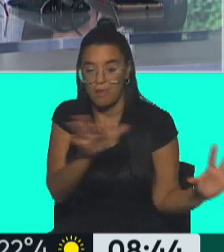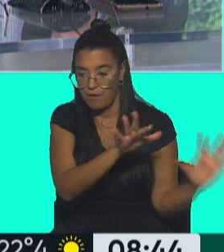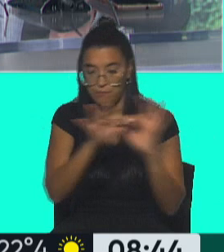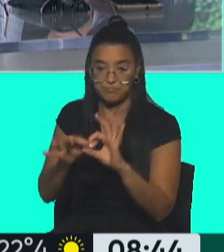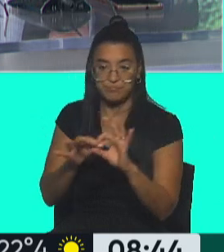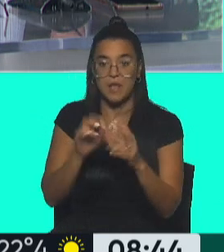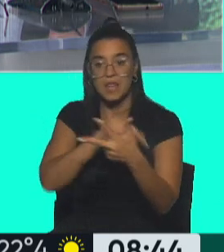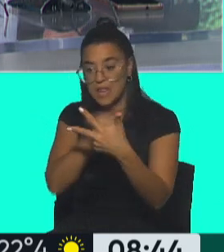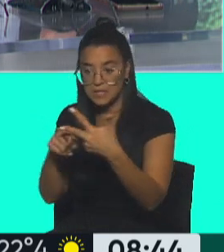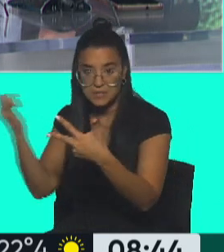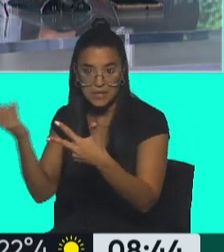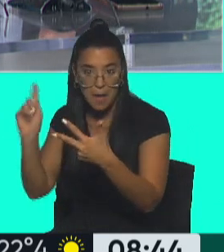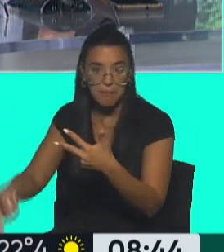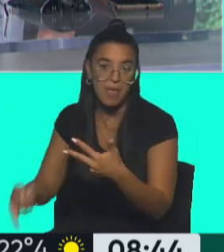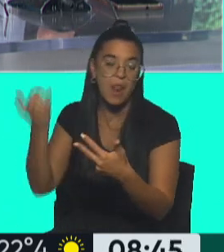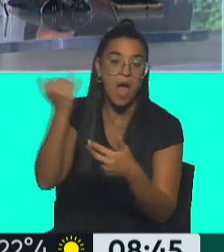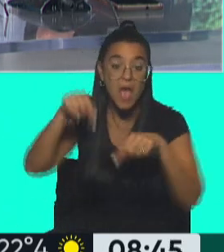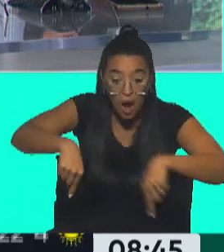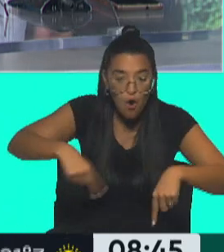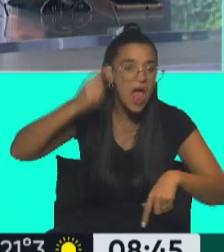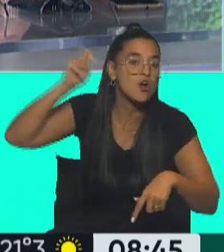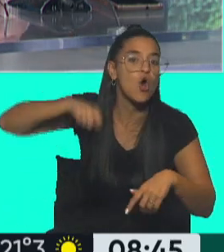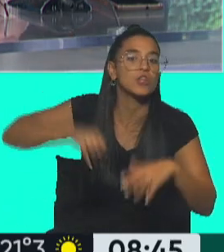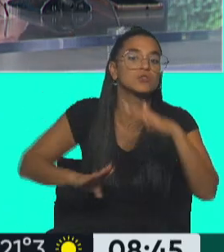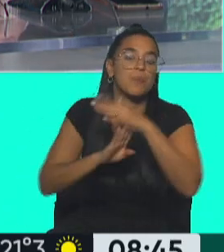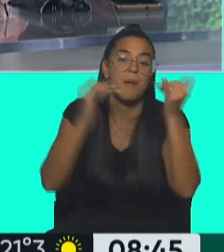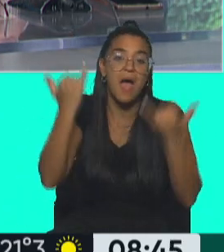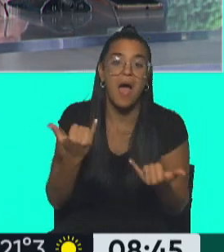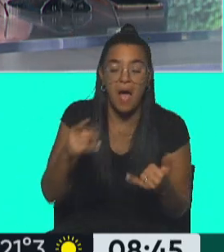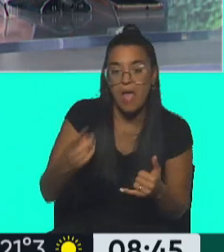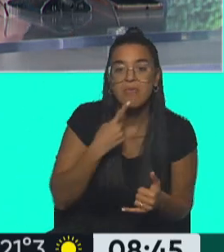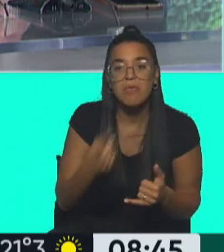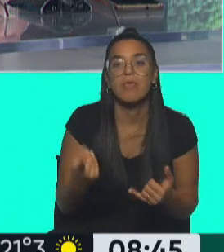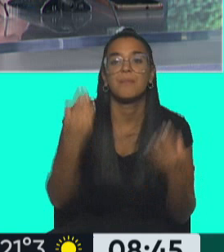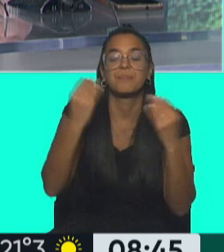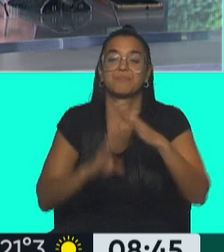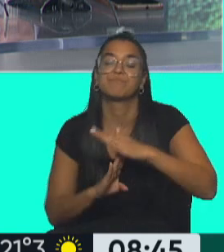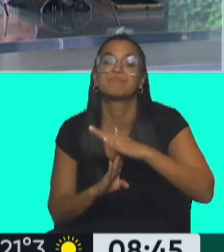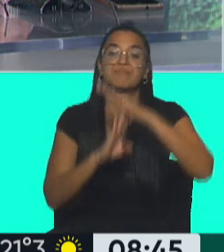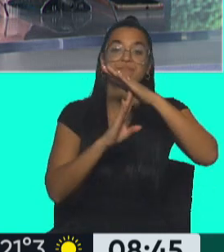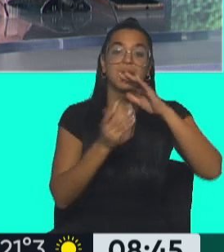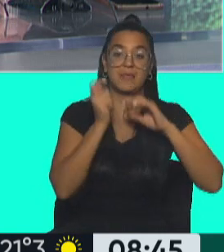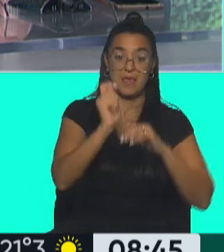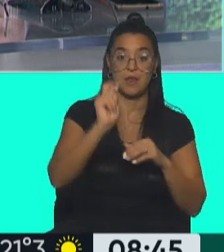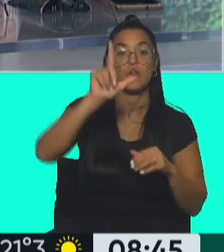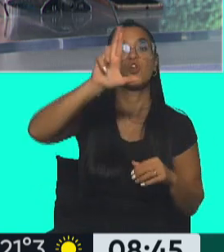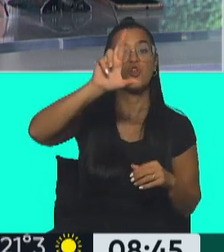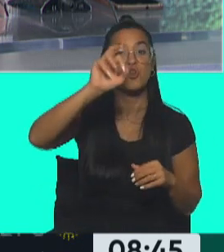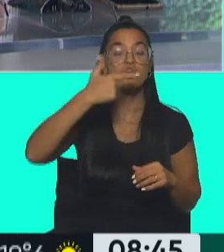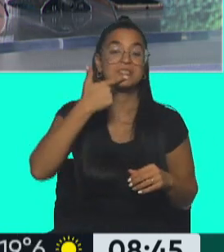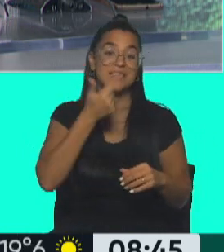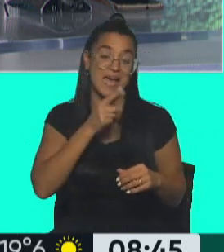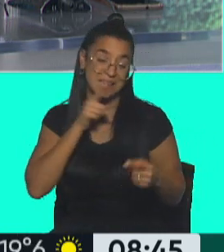fuerzas que tiene en este momento la Corte Suprema. Hay una troika encabezada por Horacio Rosati,